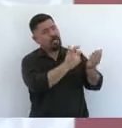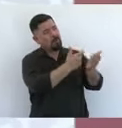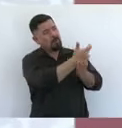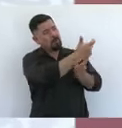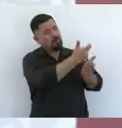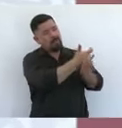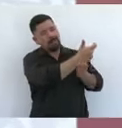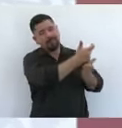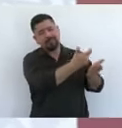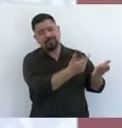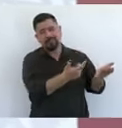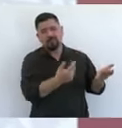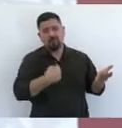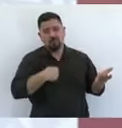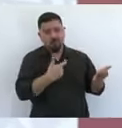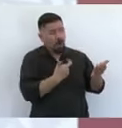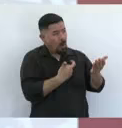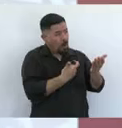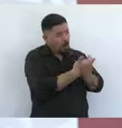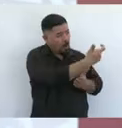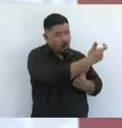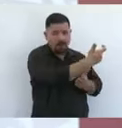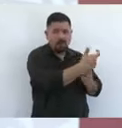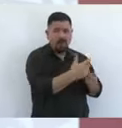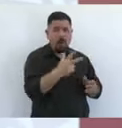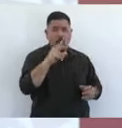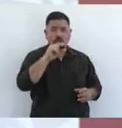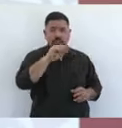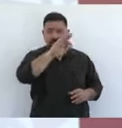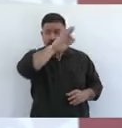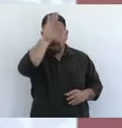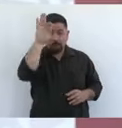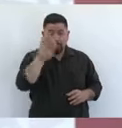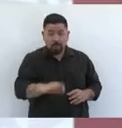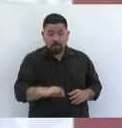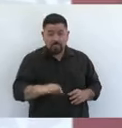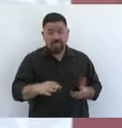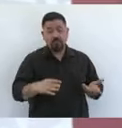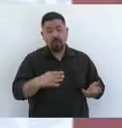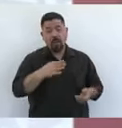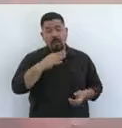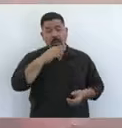Estamos comprando el 80% del arroz que consumimos,